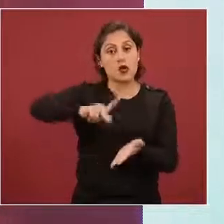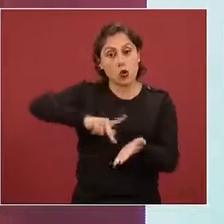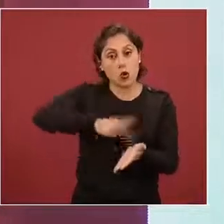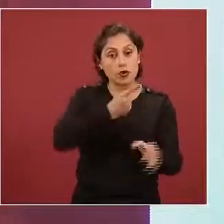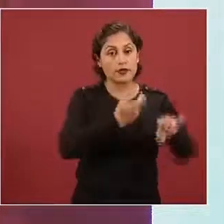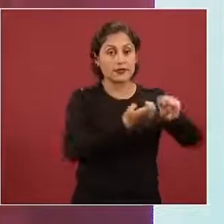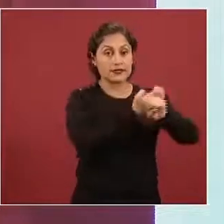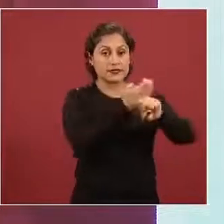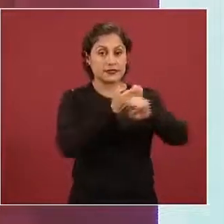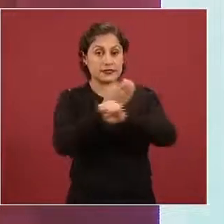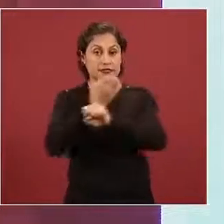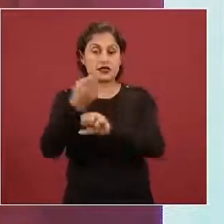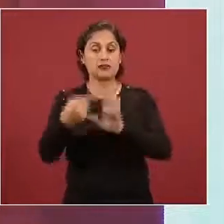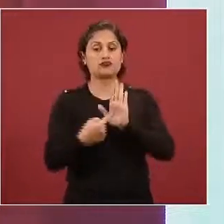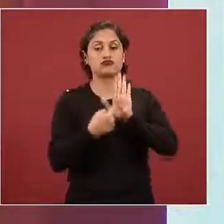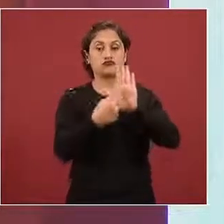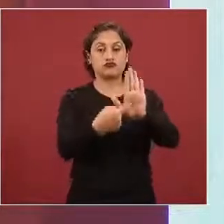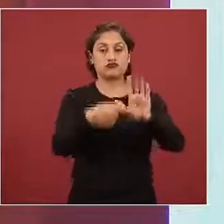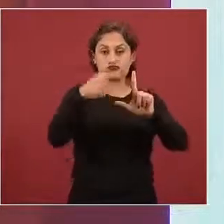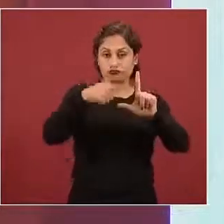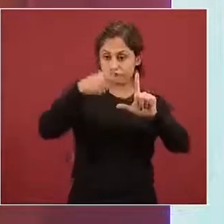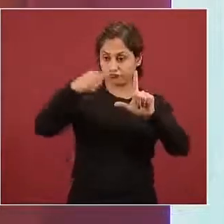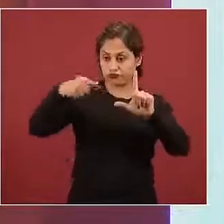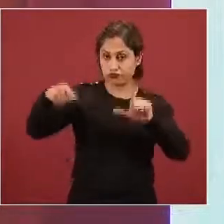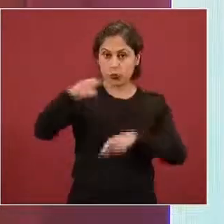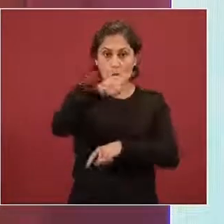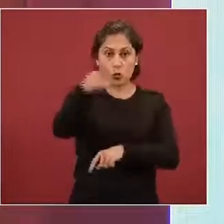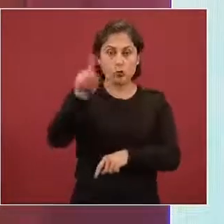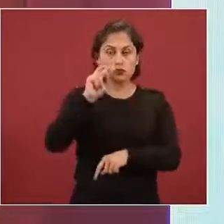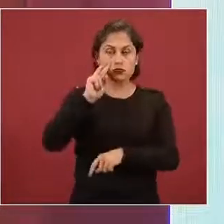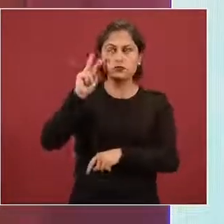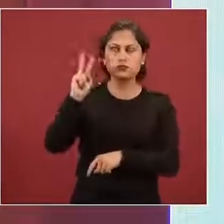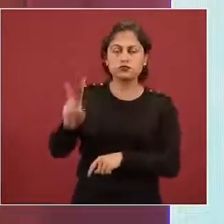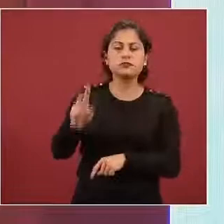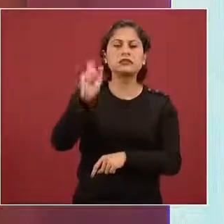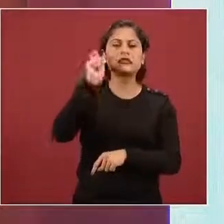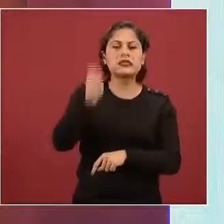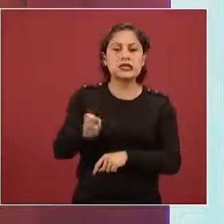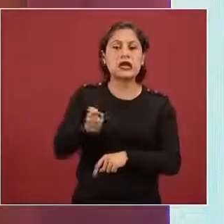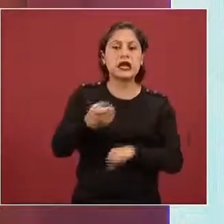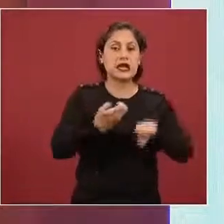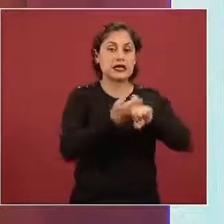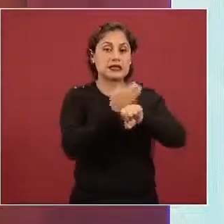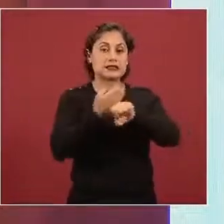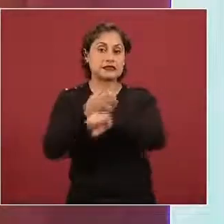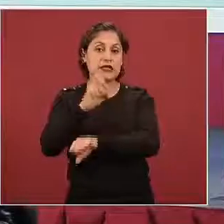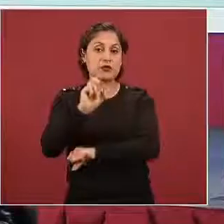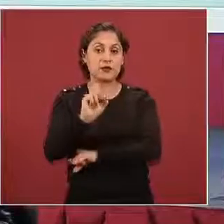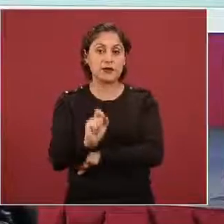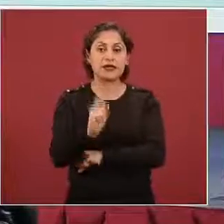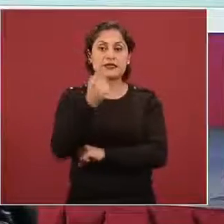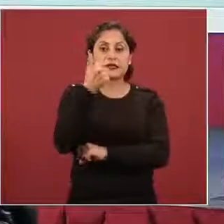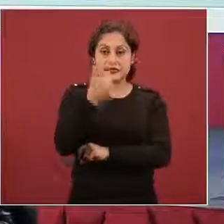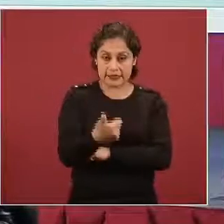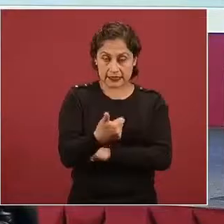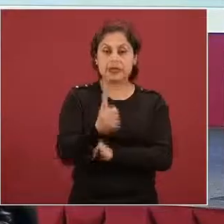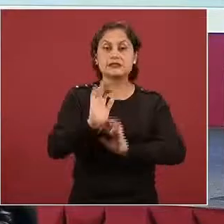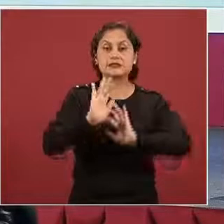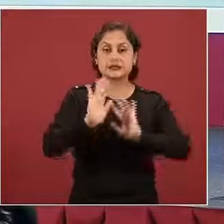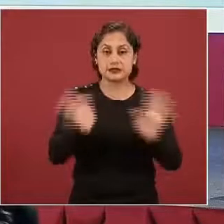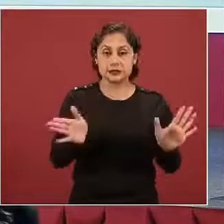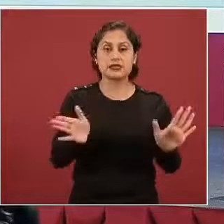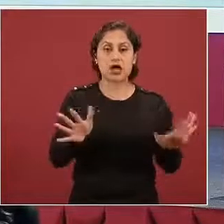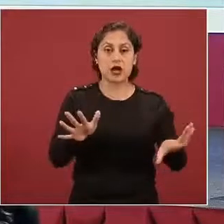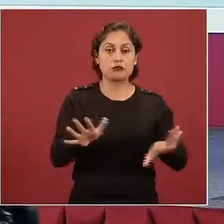epidémicas estatales para que ustedes puedan seguir identificando cómo en 26 de 32 entidades federativas hay un